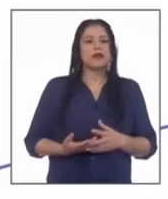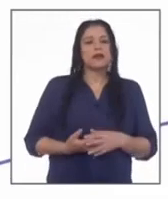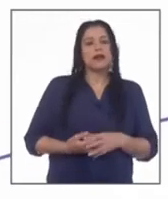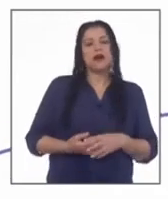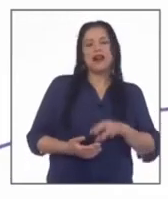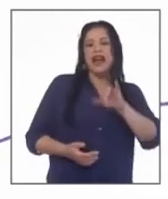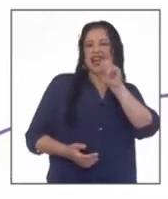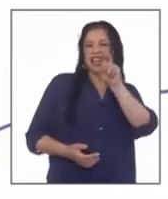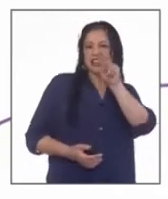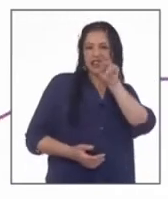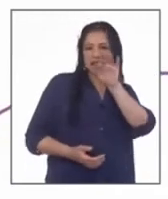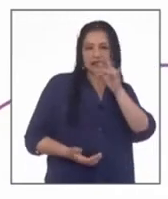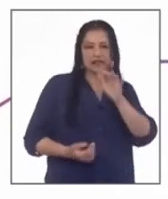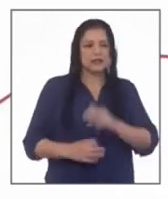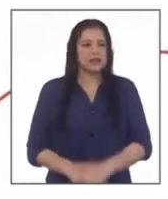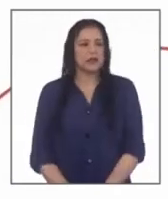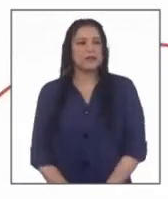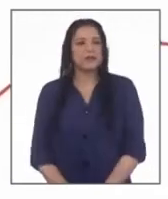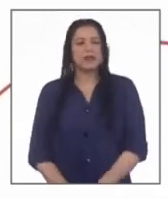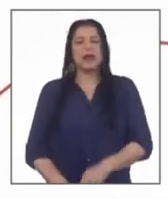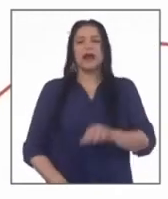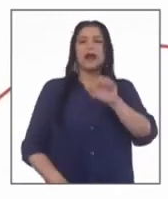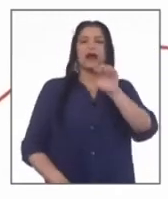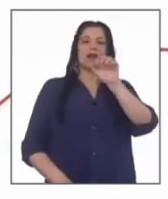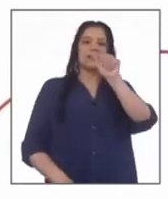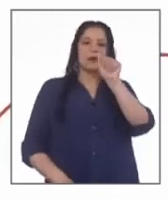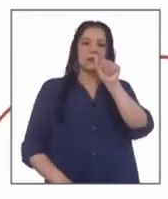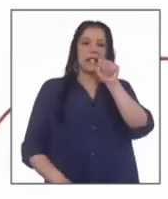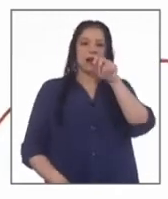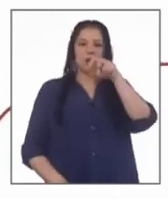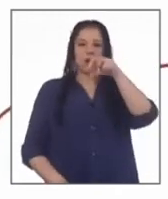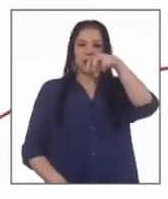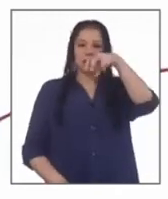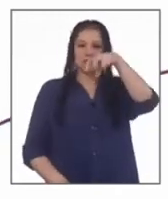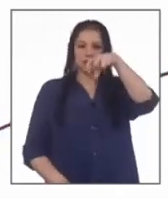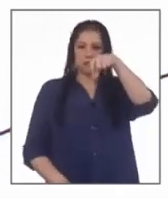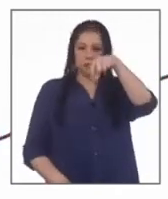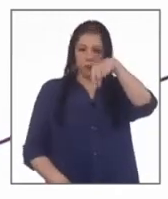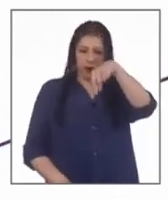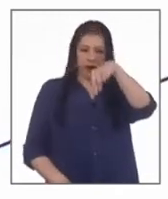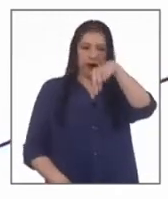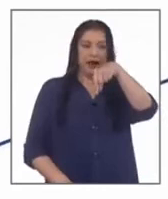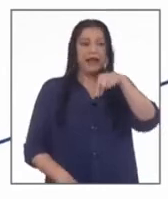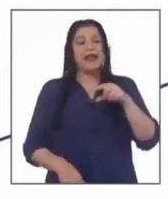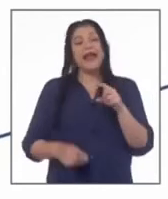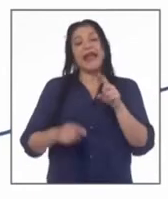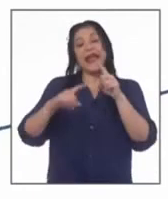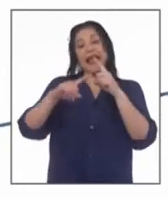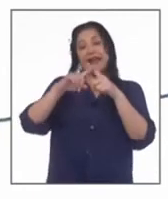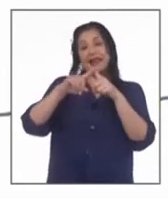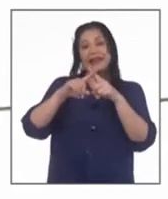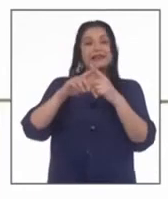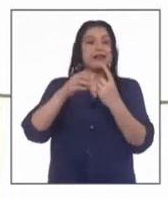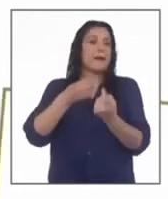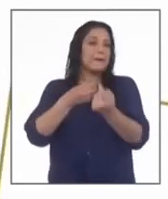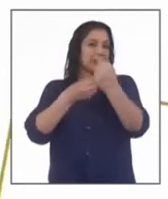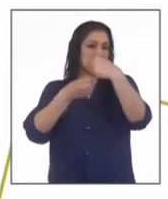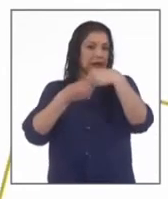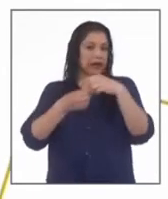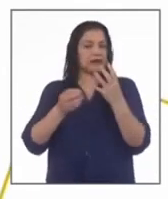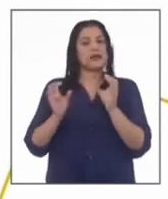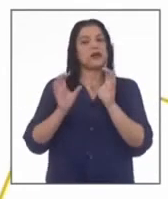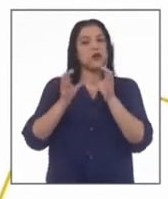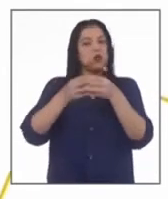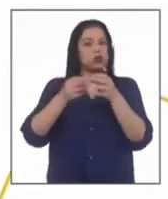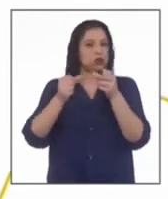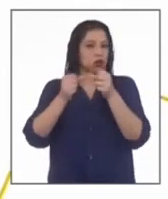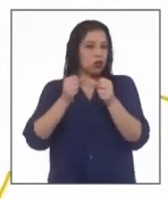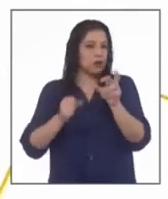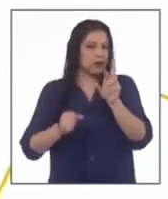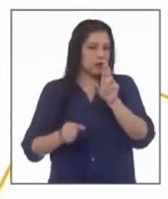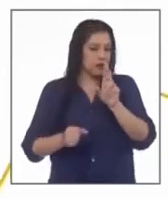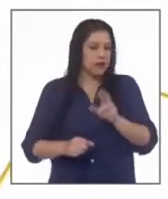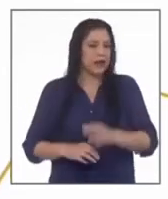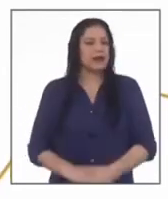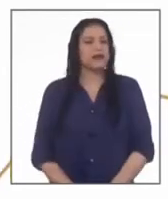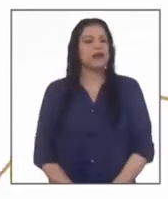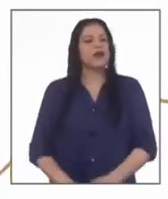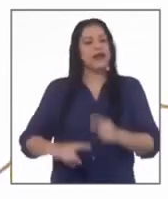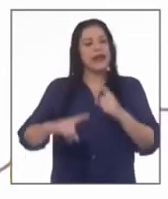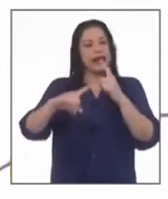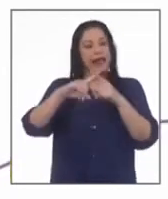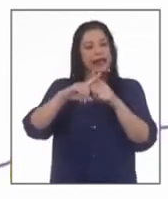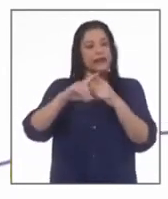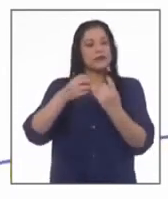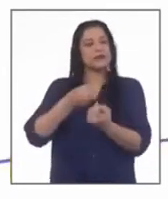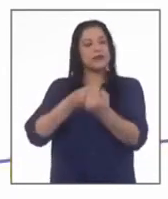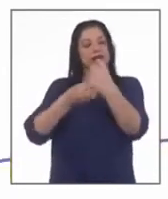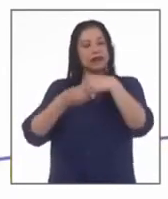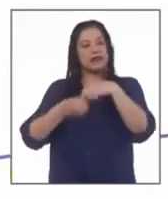Intersección. Intervalo A, intersección con el intervalo B. Es igual a X tal que X pertenece al conjunto de los números reales. X